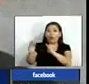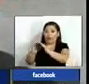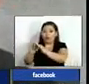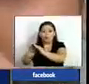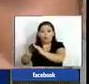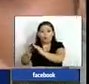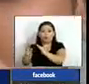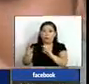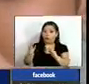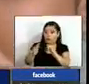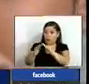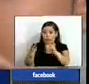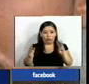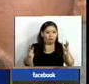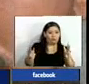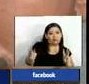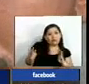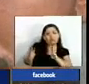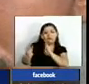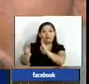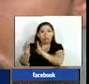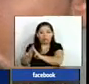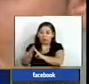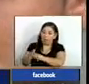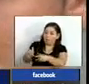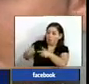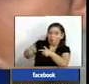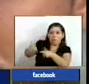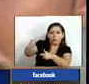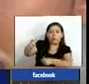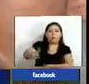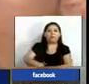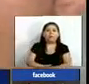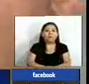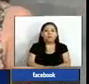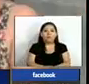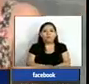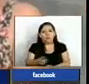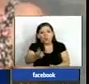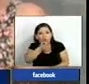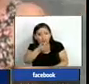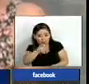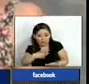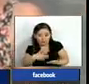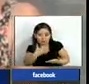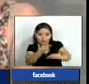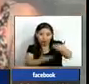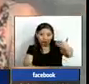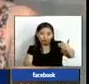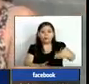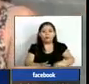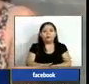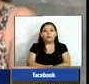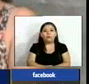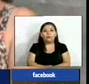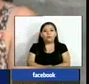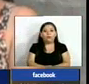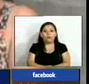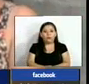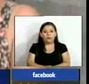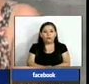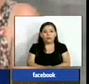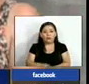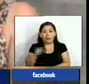vivienda y le dieron muerte portando armas de fuego. La información que tenemos es que esta